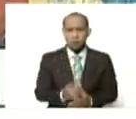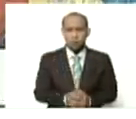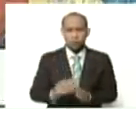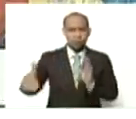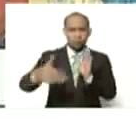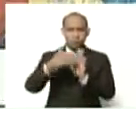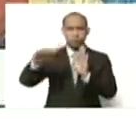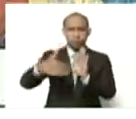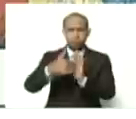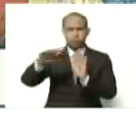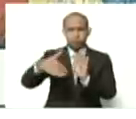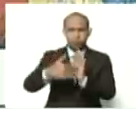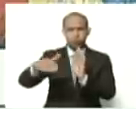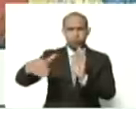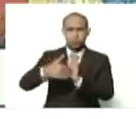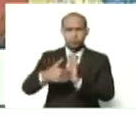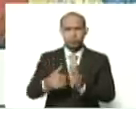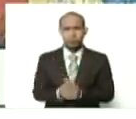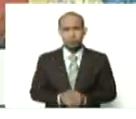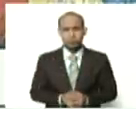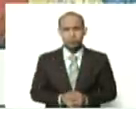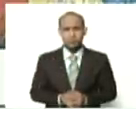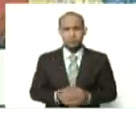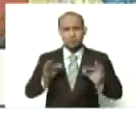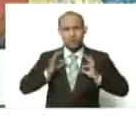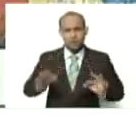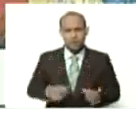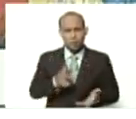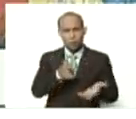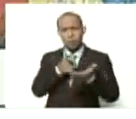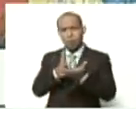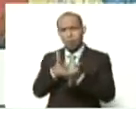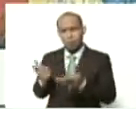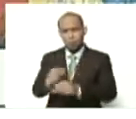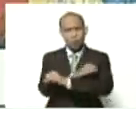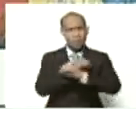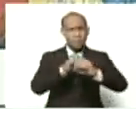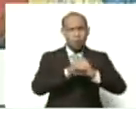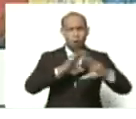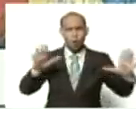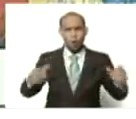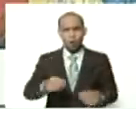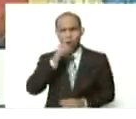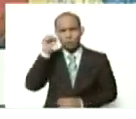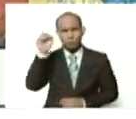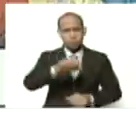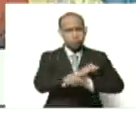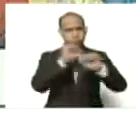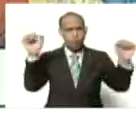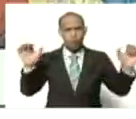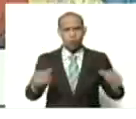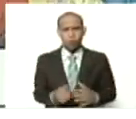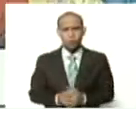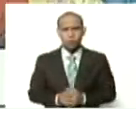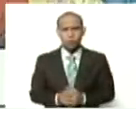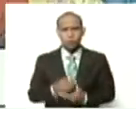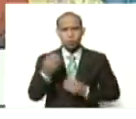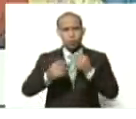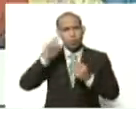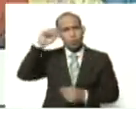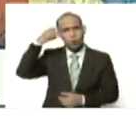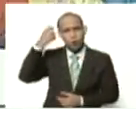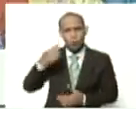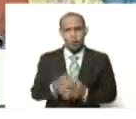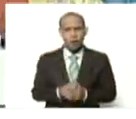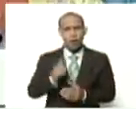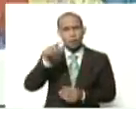ataques electromagnéticos, de ataques físicos, de disparos, de explosiones, de bombas, como recordamos y se va a